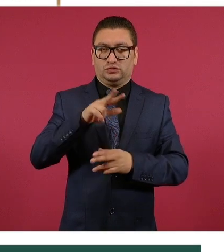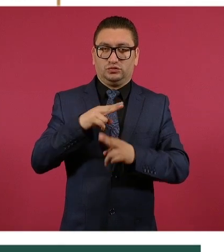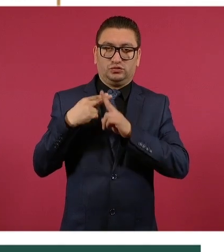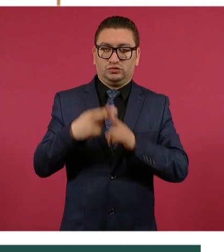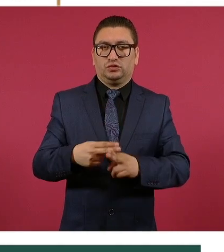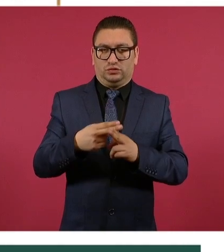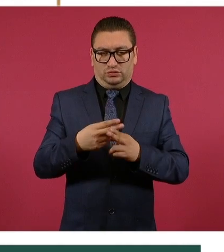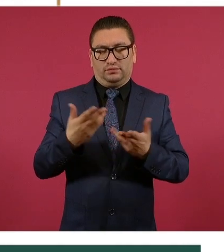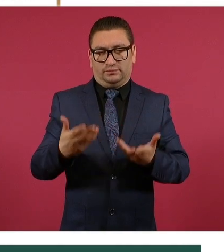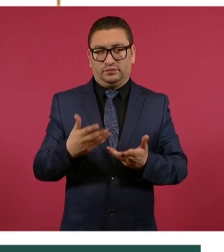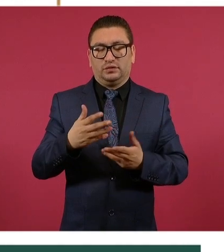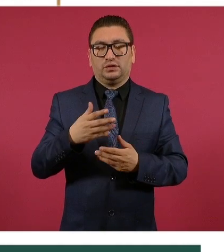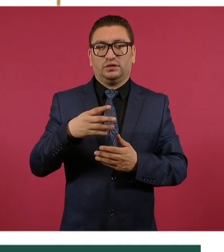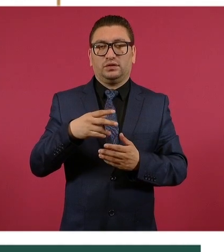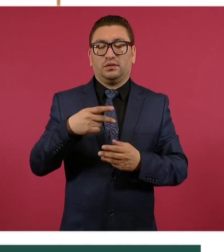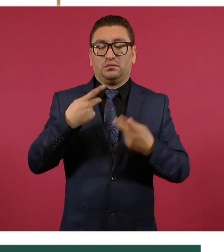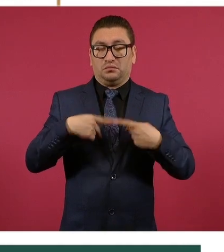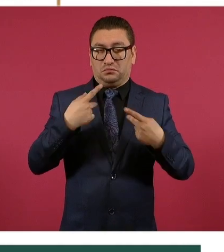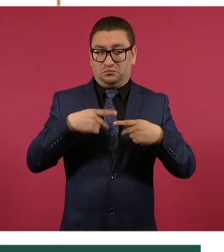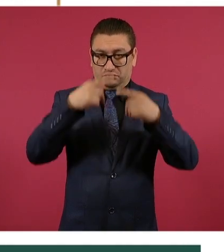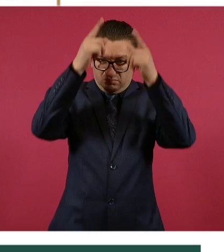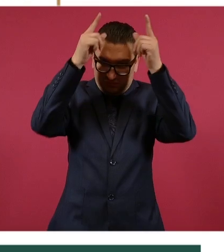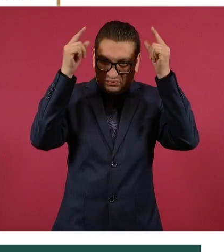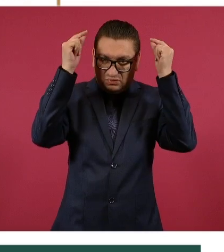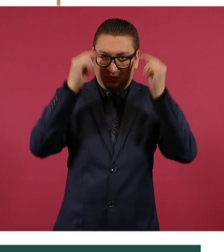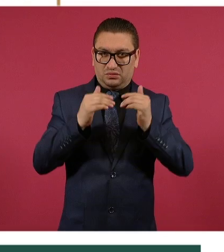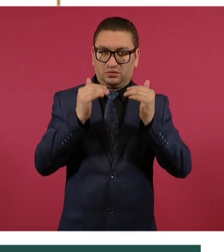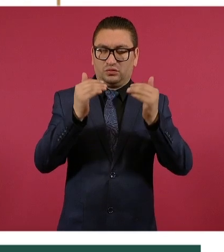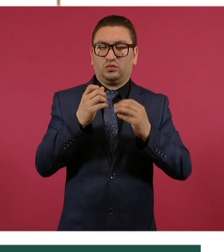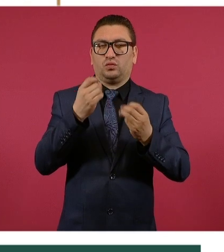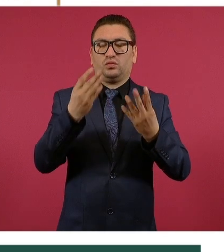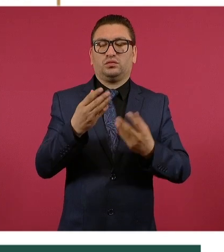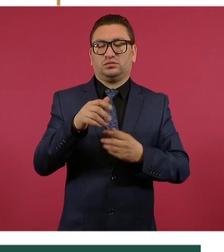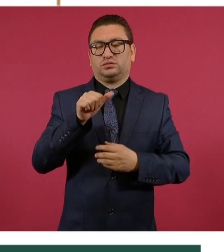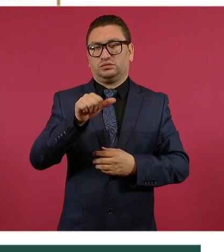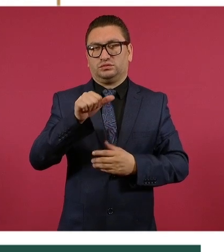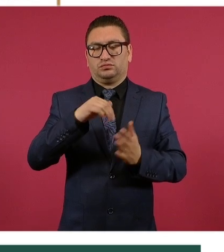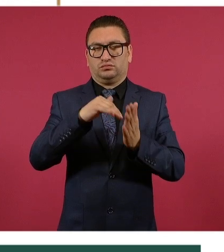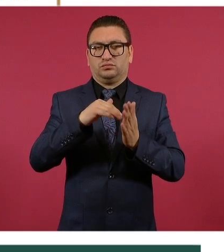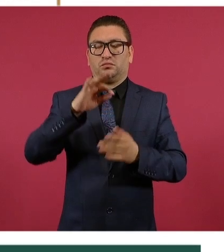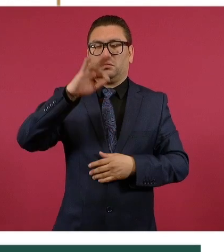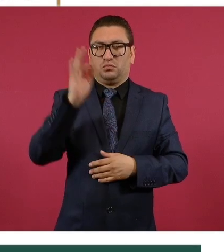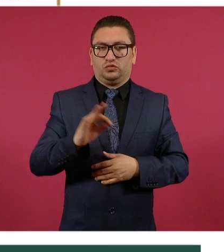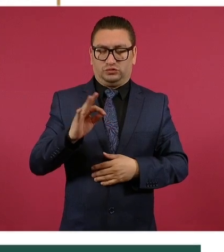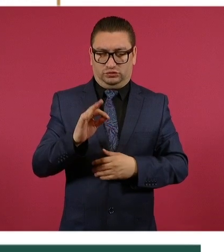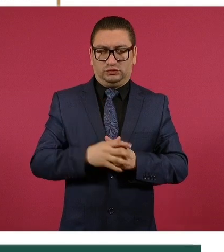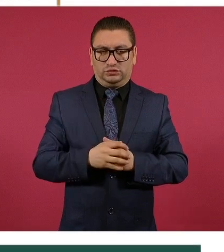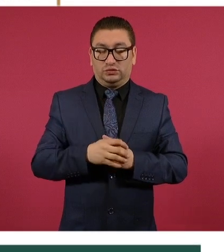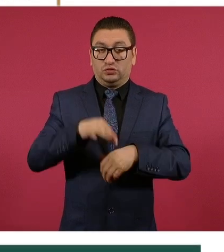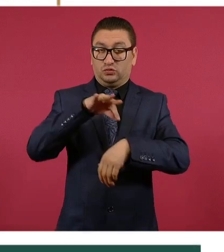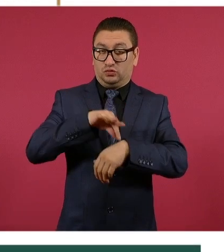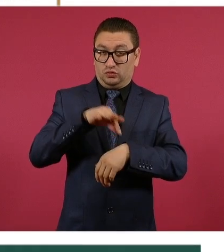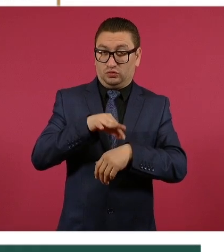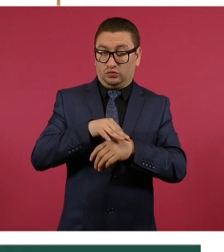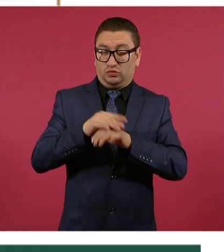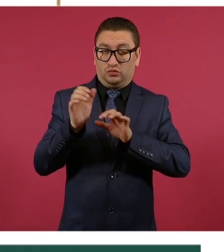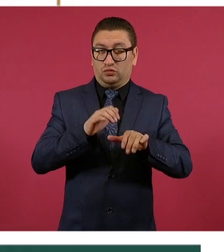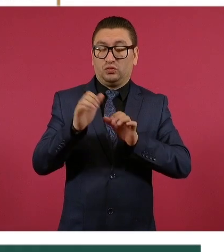la fecha, el incremento de personal de enfermería es del 16%. En el caso de la rama médica, se han